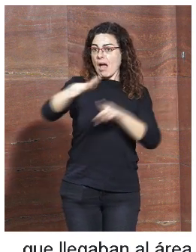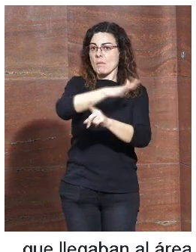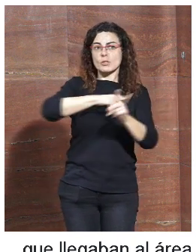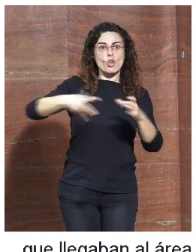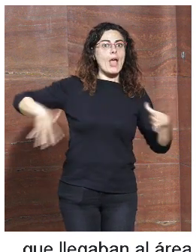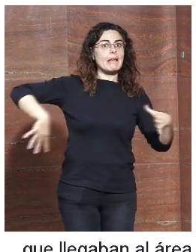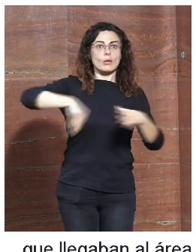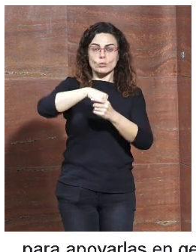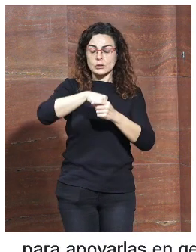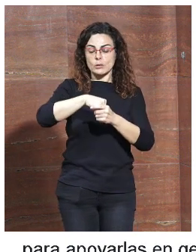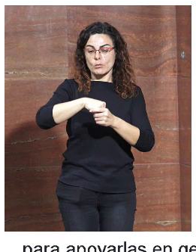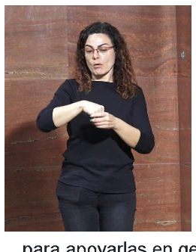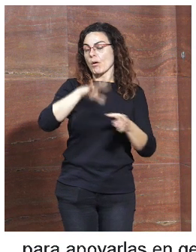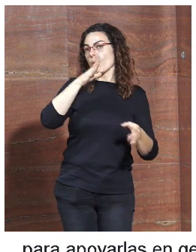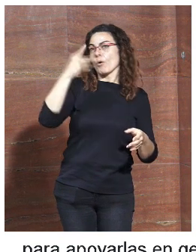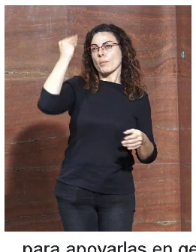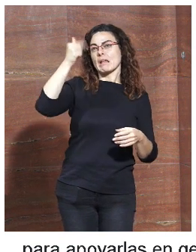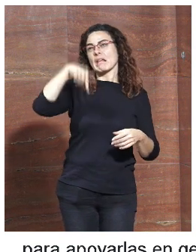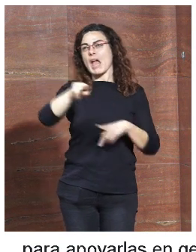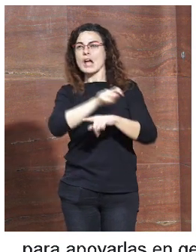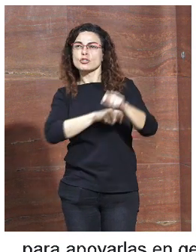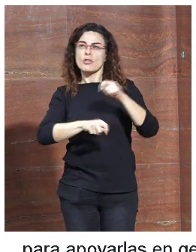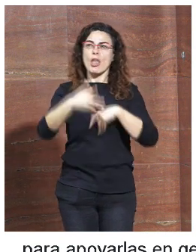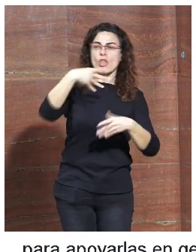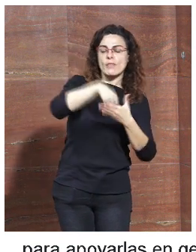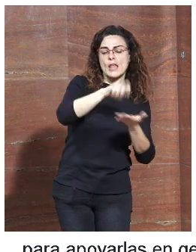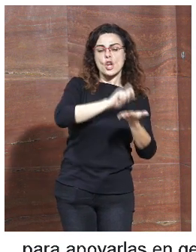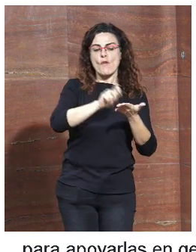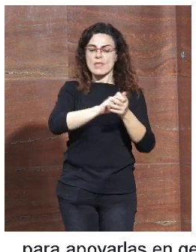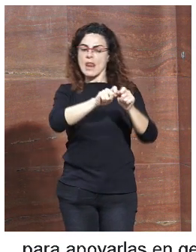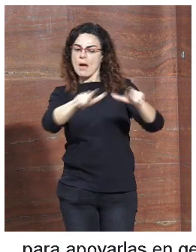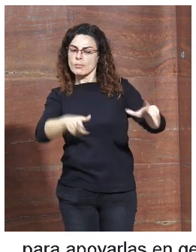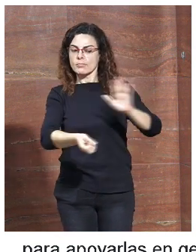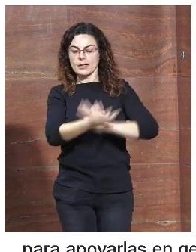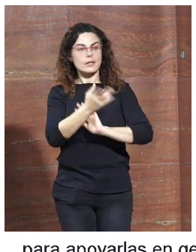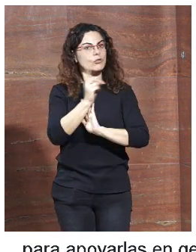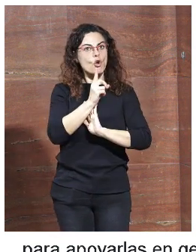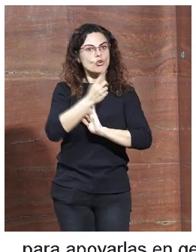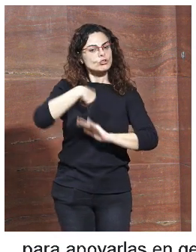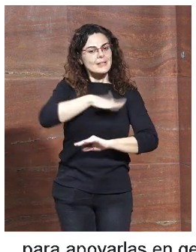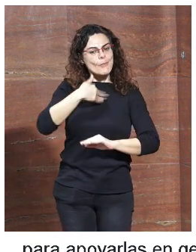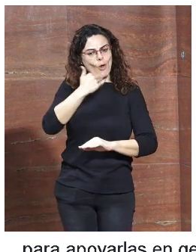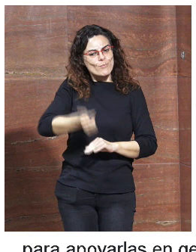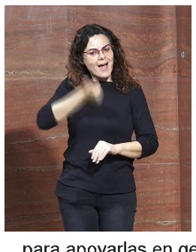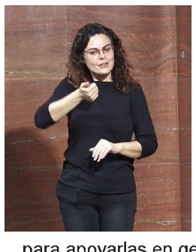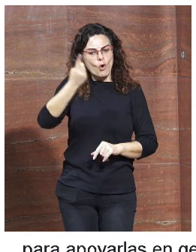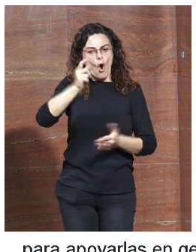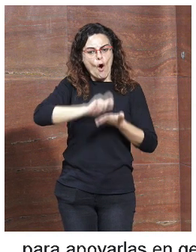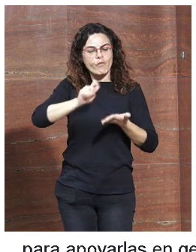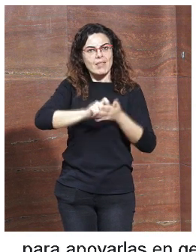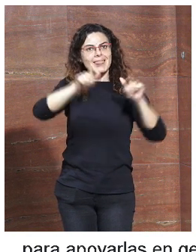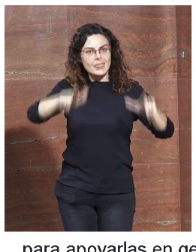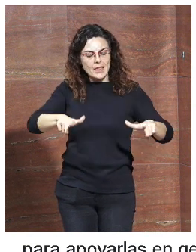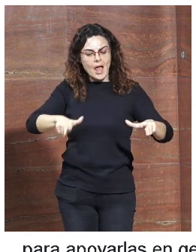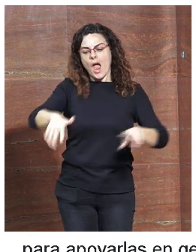porque tampoco era el que, bueno, pues dentro de la asociación pues ponemos una oficina, no, buscábamos algo más, es decir, una oficina en